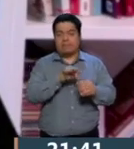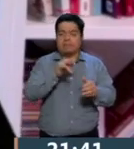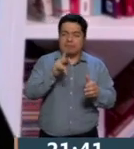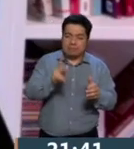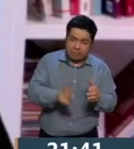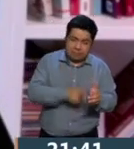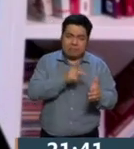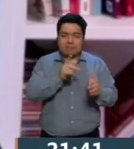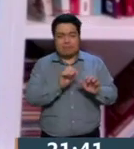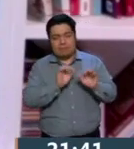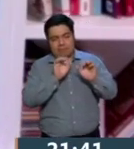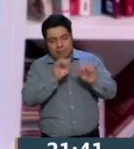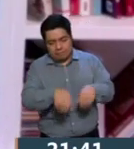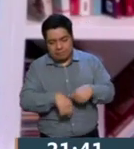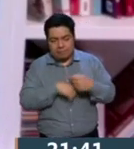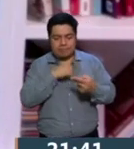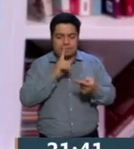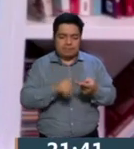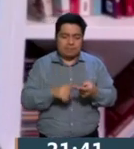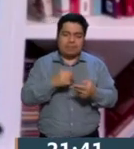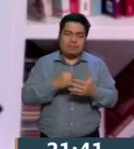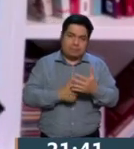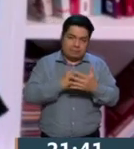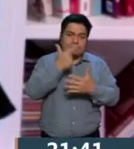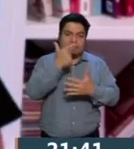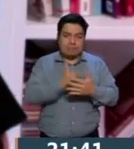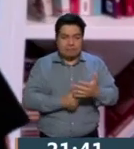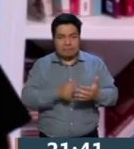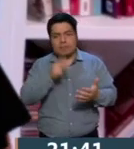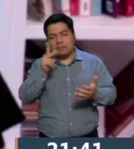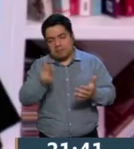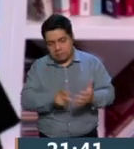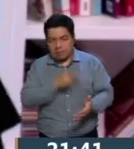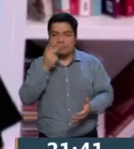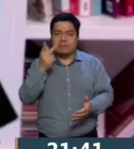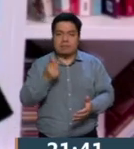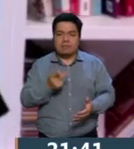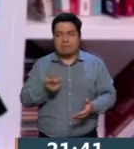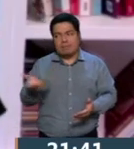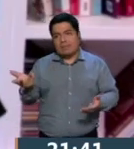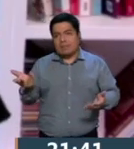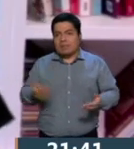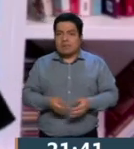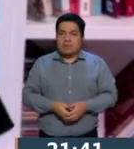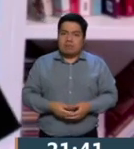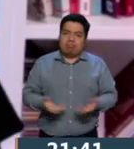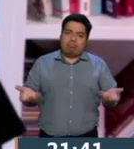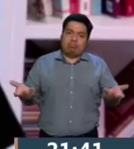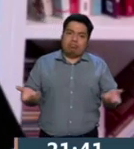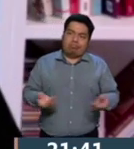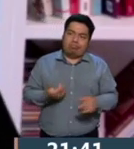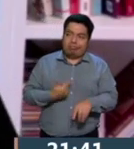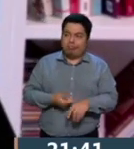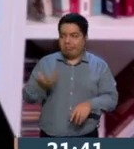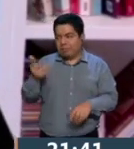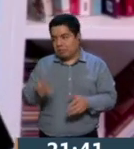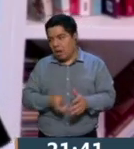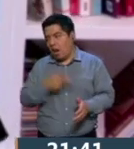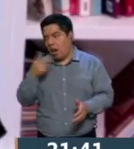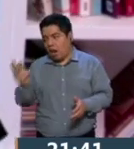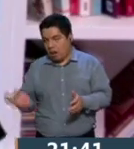a registrarse y darse de alta en el padrón electoral. Es obvio que para la gente eso es una monserga. Si nosotros lo tuviéramos que